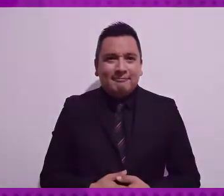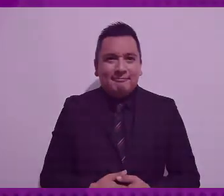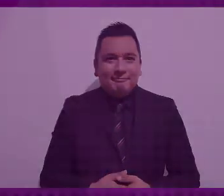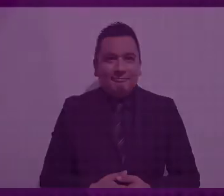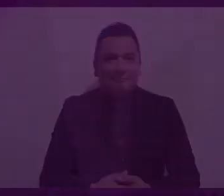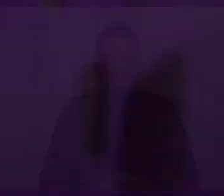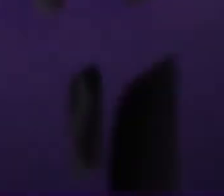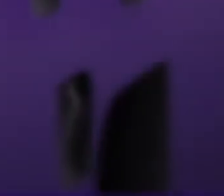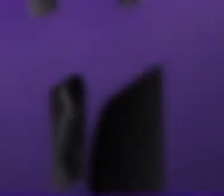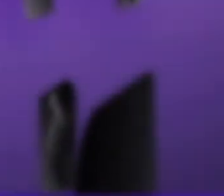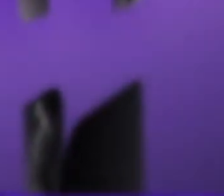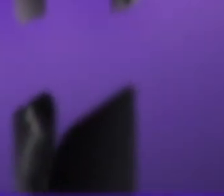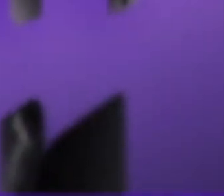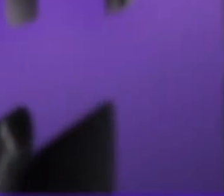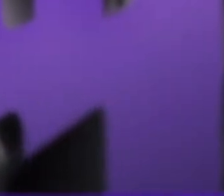minutos. Gracias.